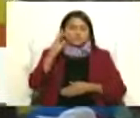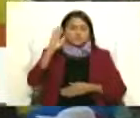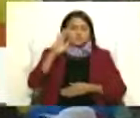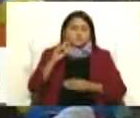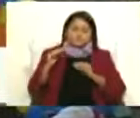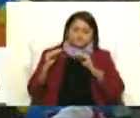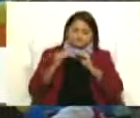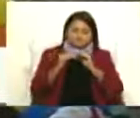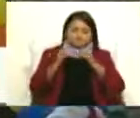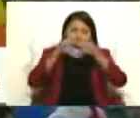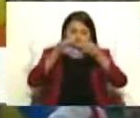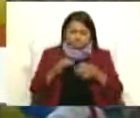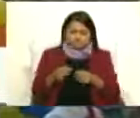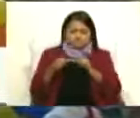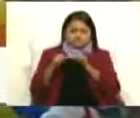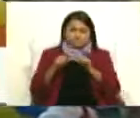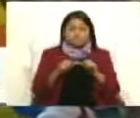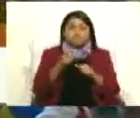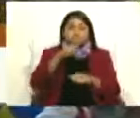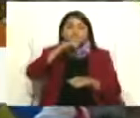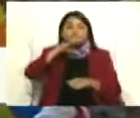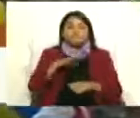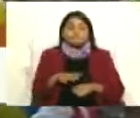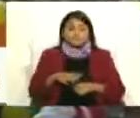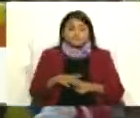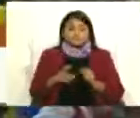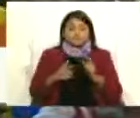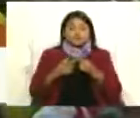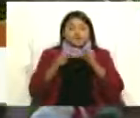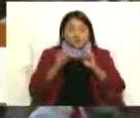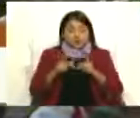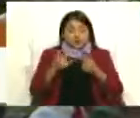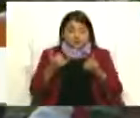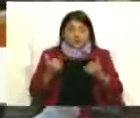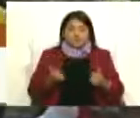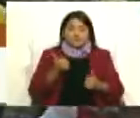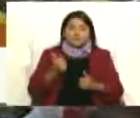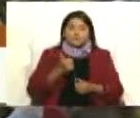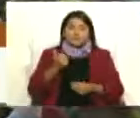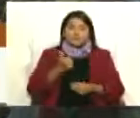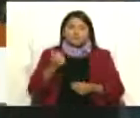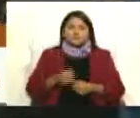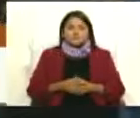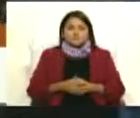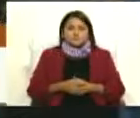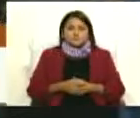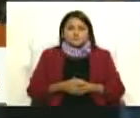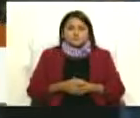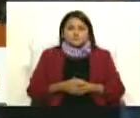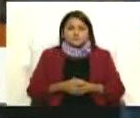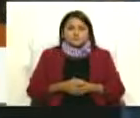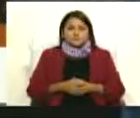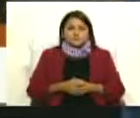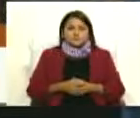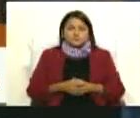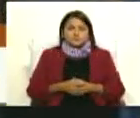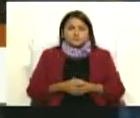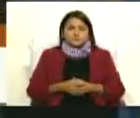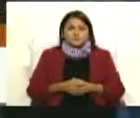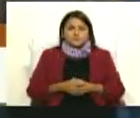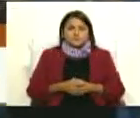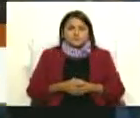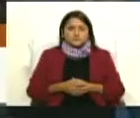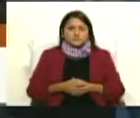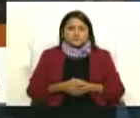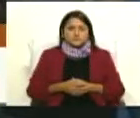historia. No dejemos atrás esa oportunidad. De nosotros hablarán ciclos y ciclos en el